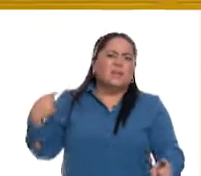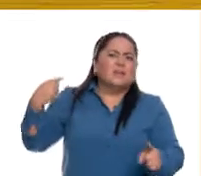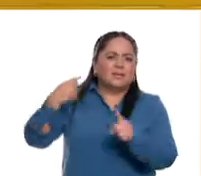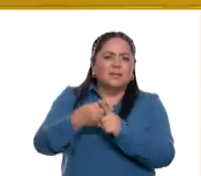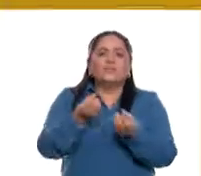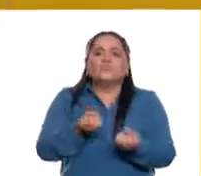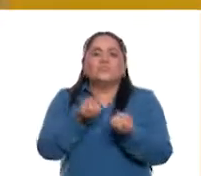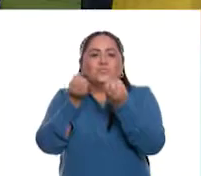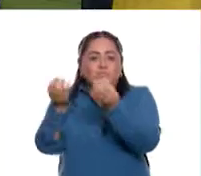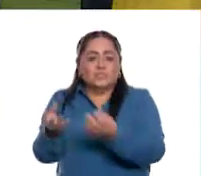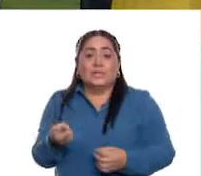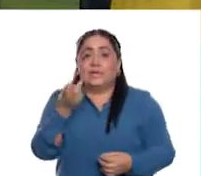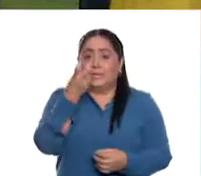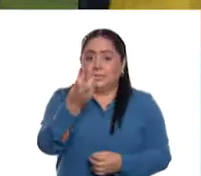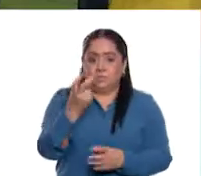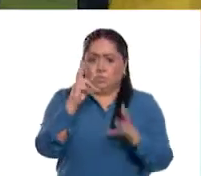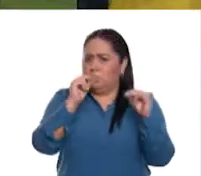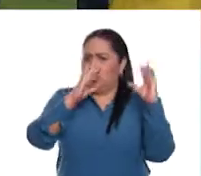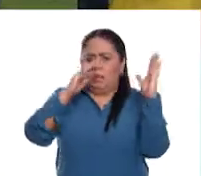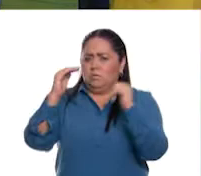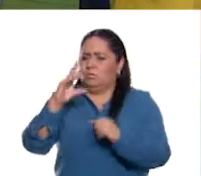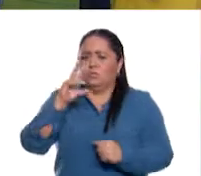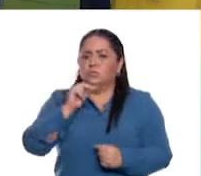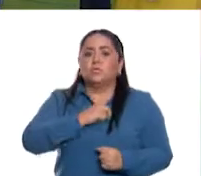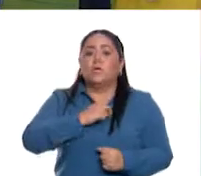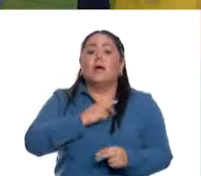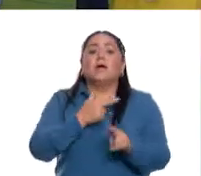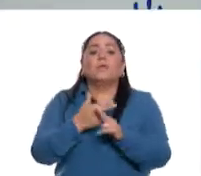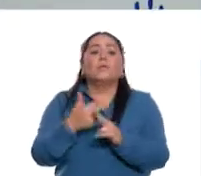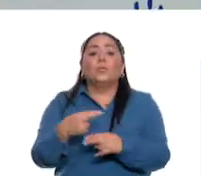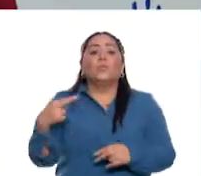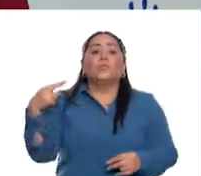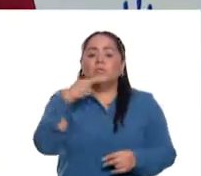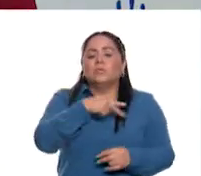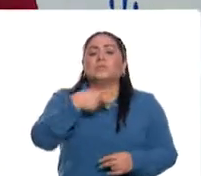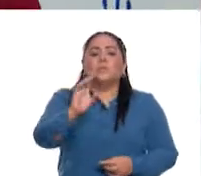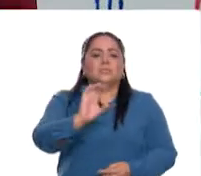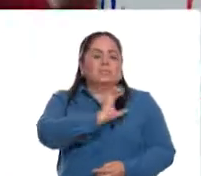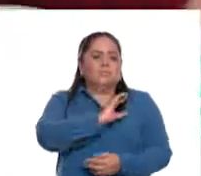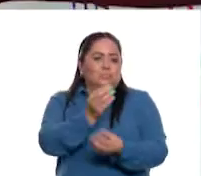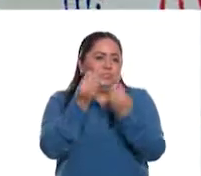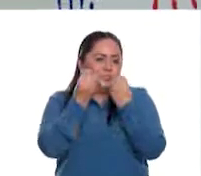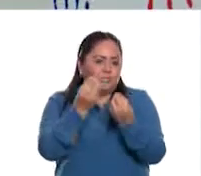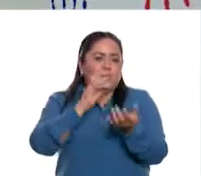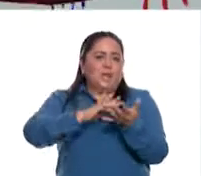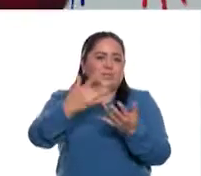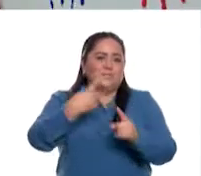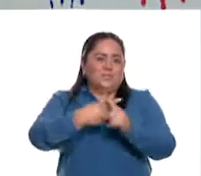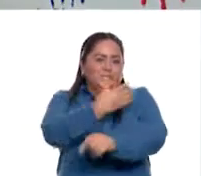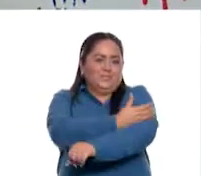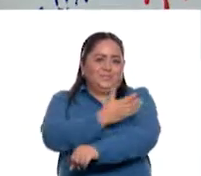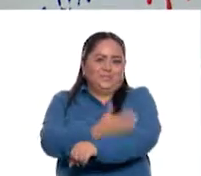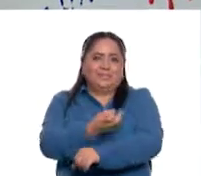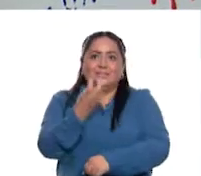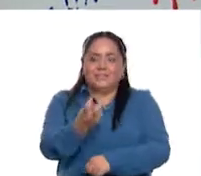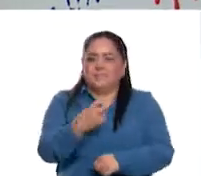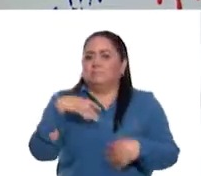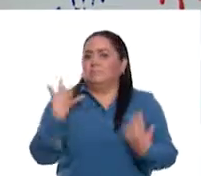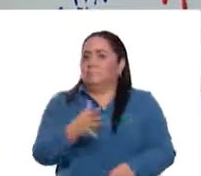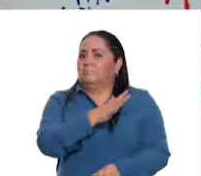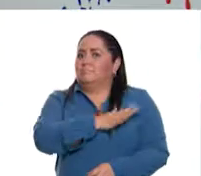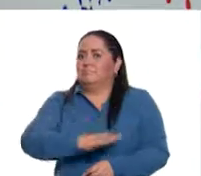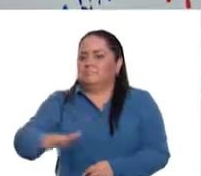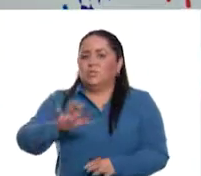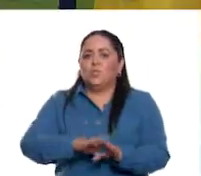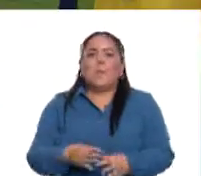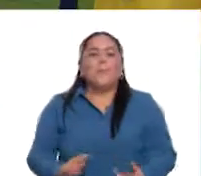clase. Esto no es un adiós, es solo un hasta pronto. Los queremos mucho. Gracias por acompañarnos en esta increíble etapa